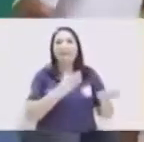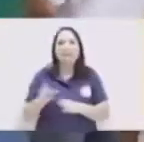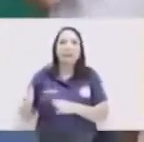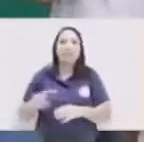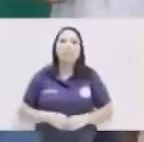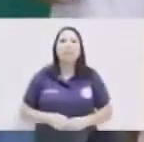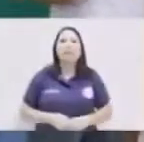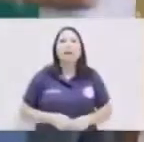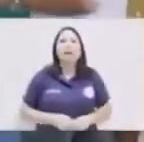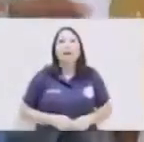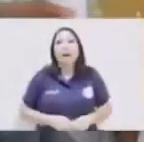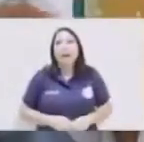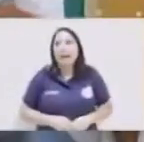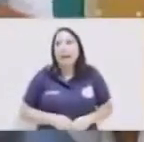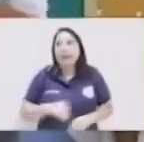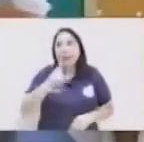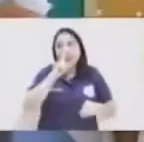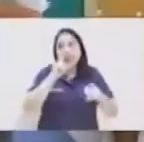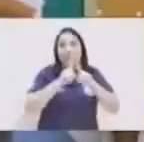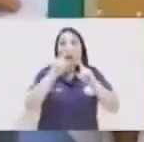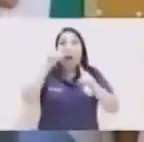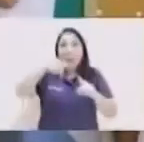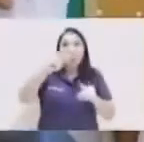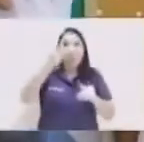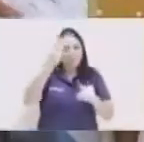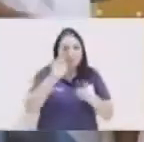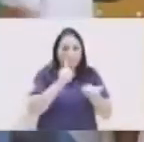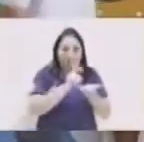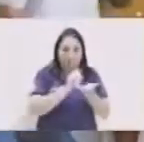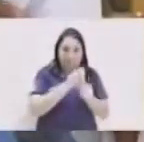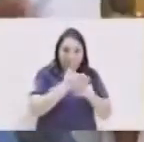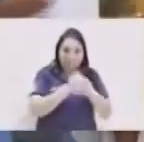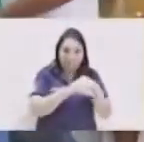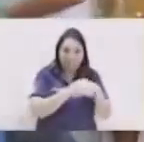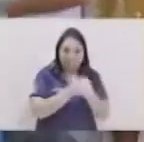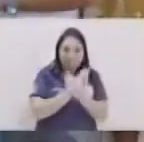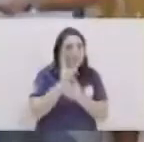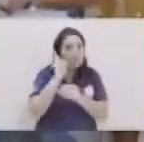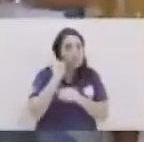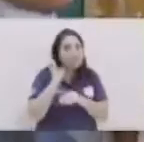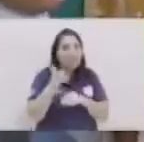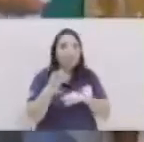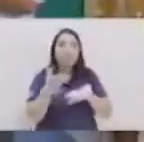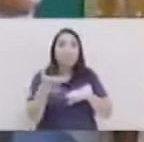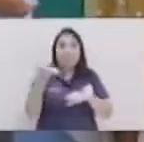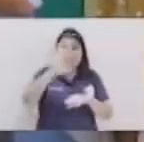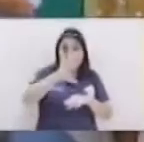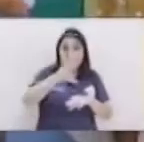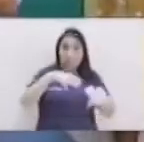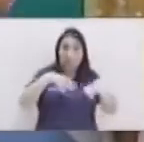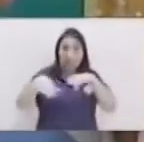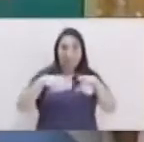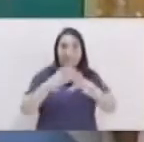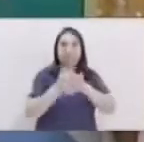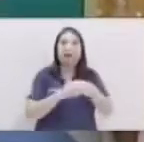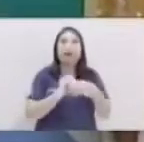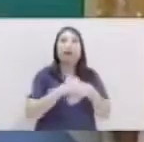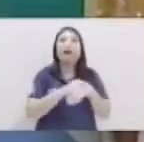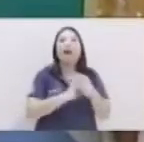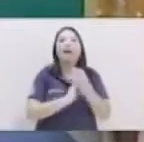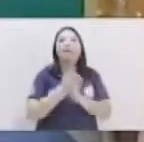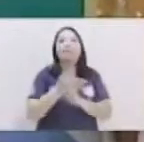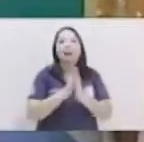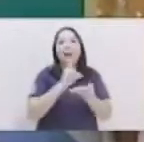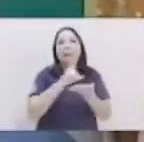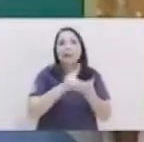recomendaciones, yo le invito, por favor, porque recordemos que después de hacer cualquier actividad, ustedes en casa traten de lavarse las manos constantemente,